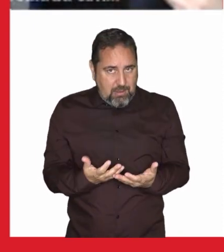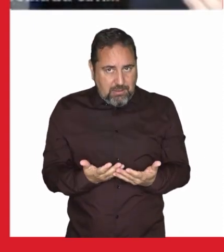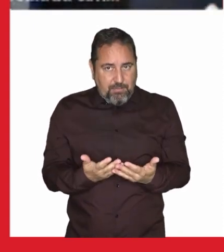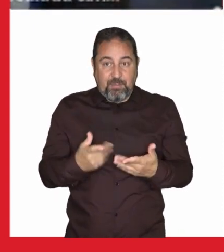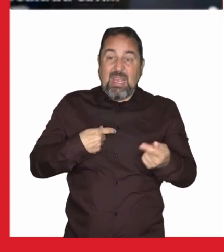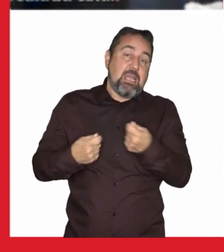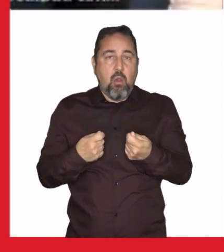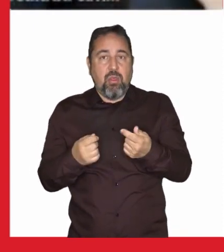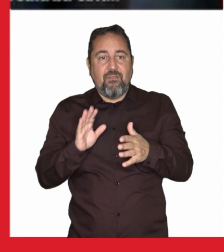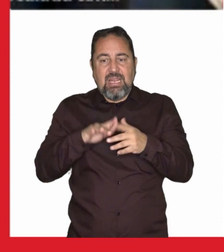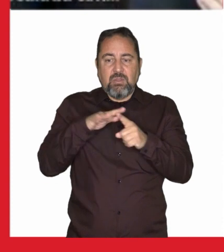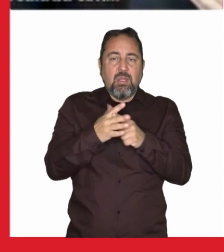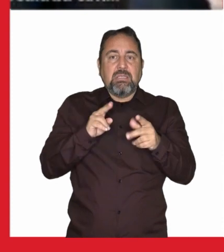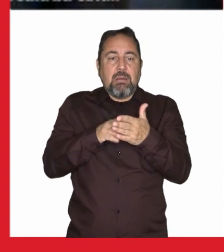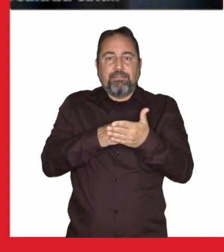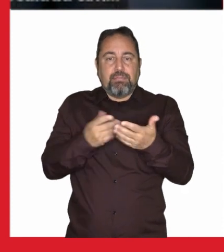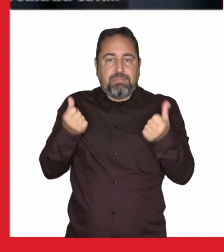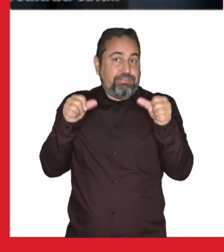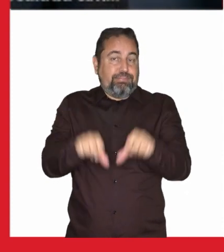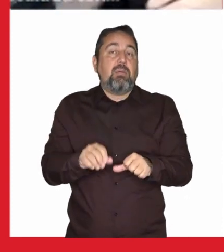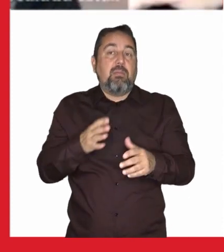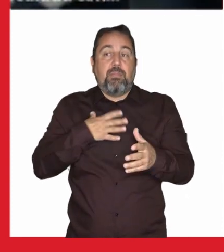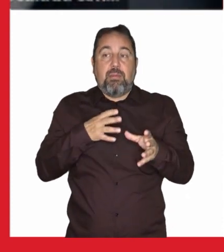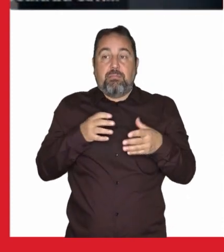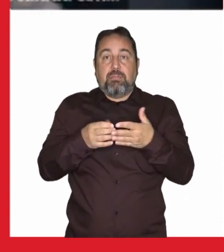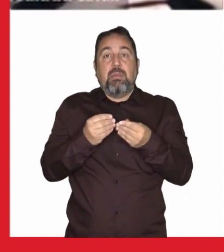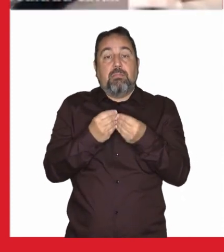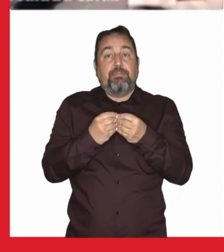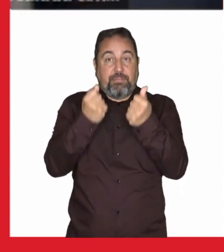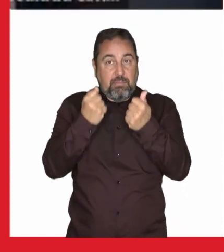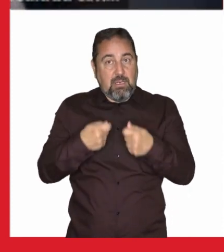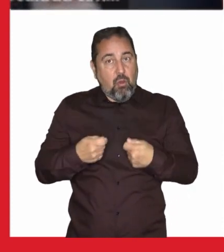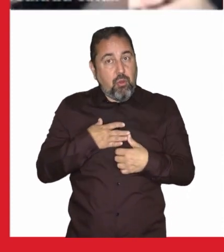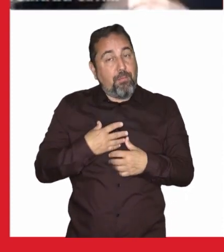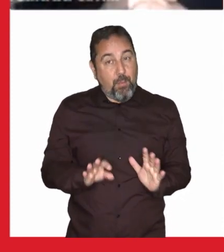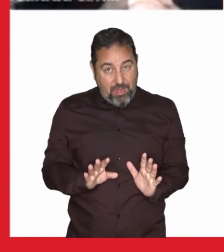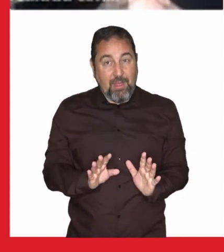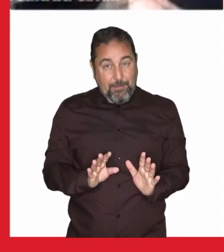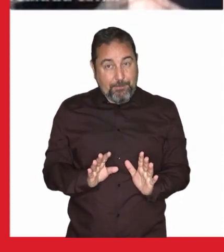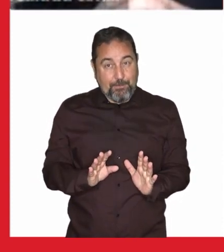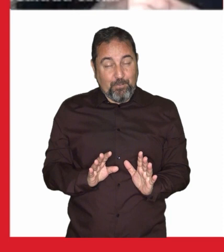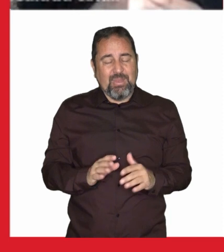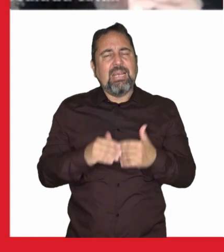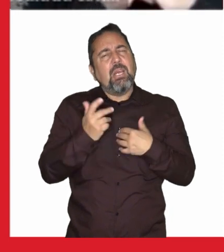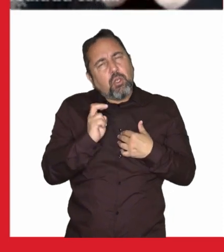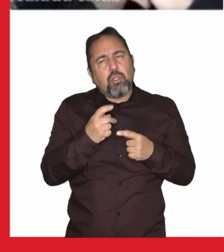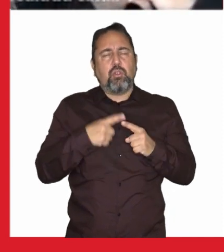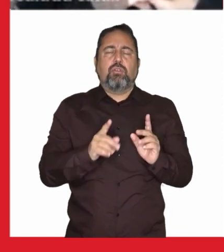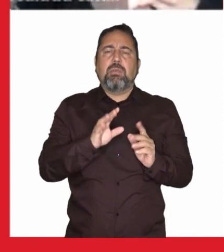encontréis que los negocios se encuentren en las situaciones de bloqueo que les pueden llevar al colapso y a la extinción. ¿De